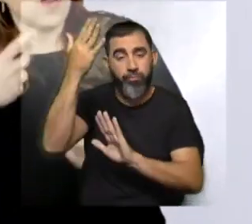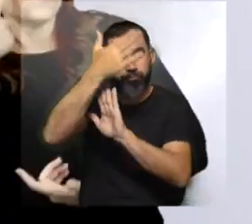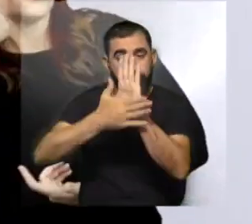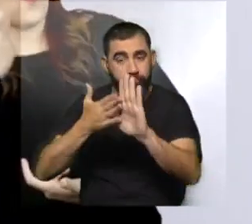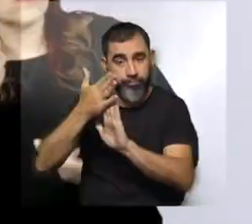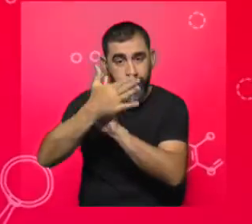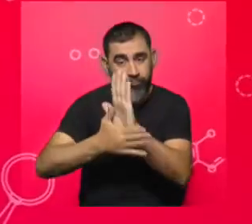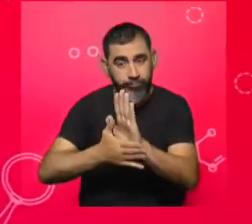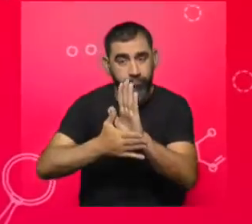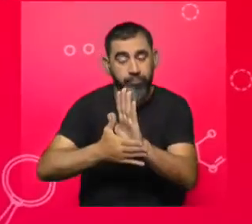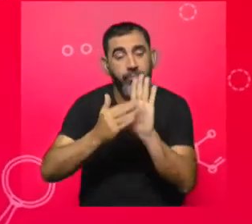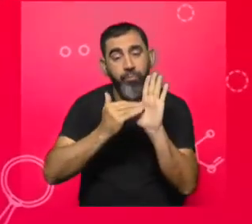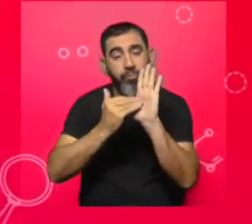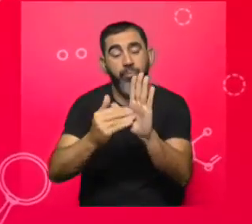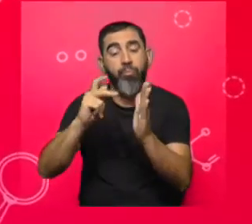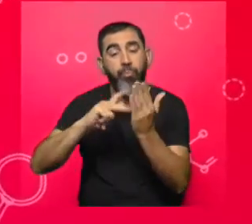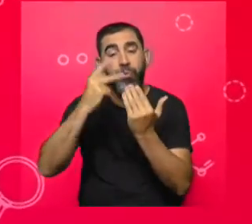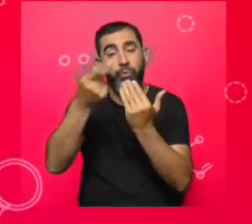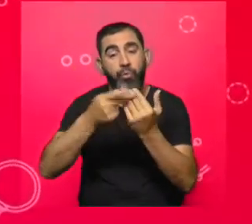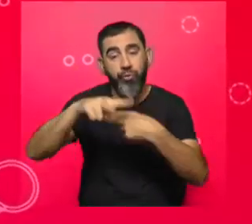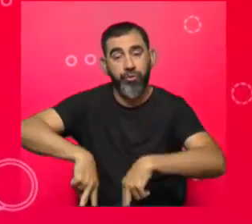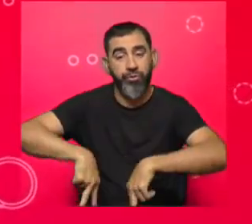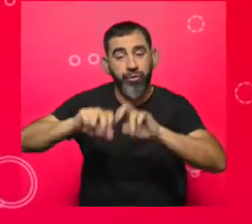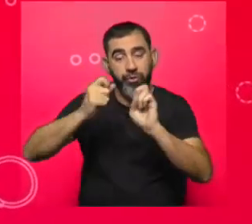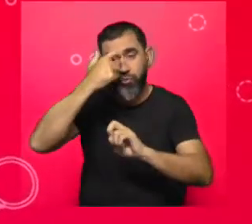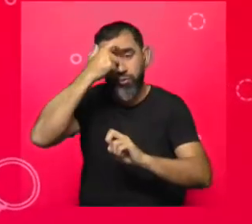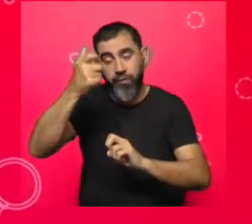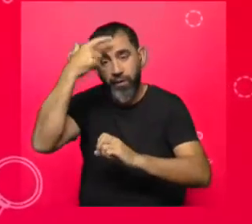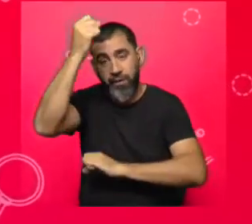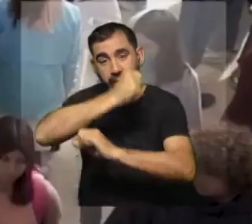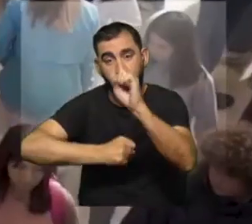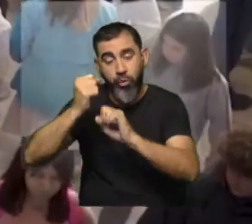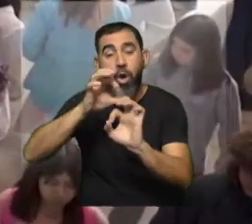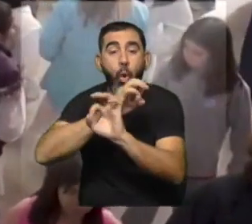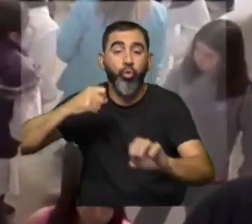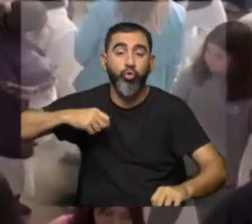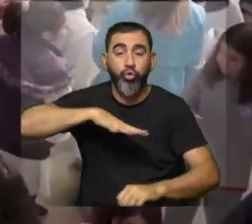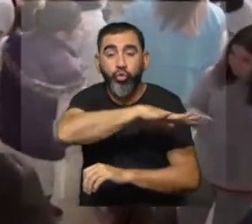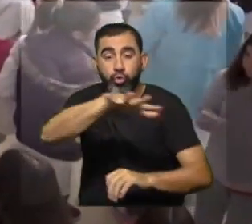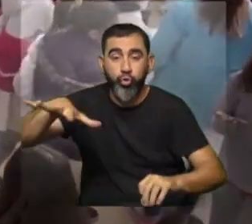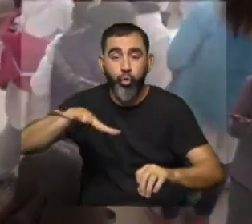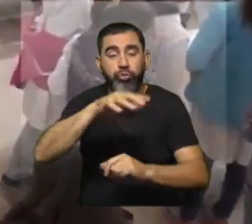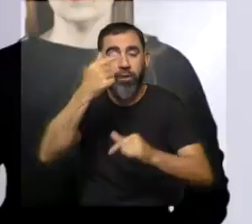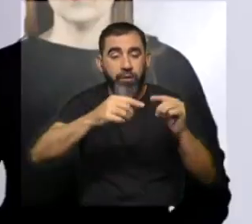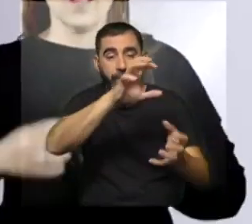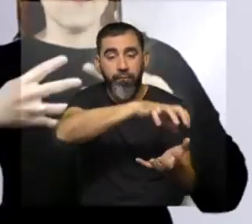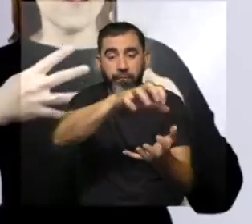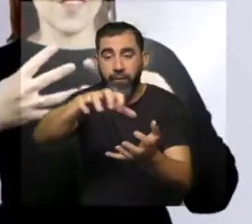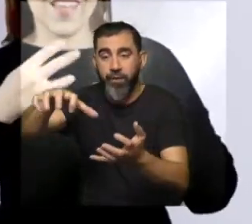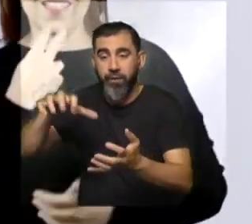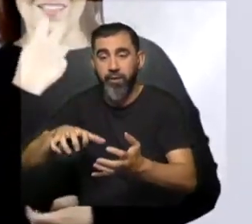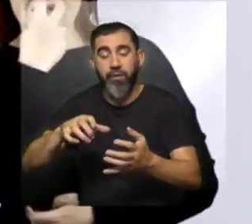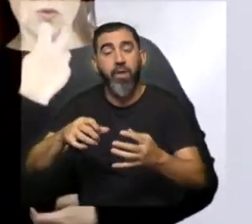el país presentarán sus proyectos de investigación científica, tecnológica o social en diferentes stands instalados